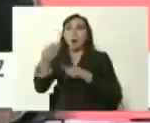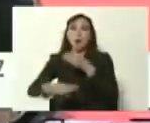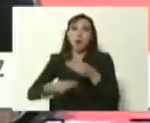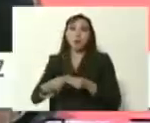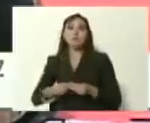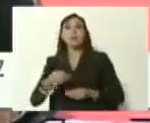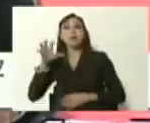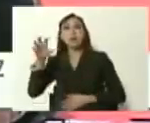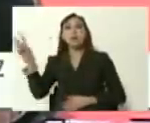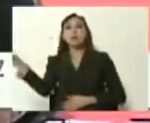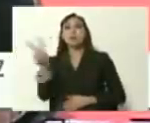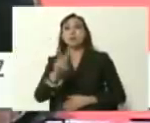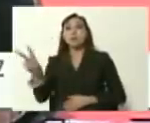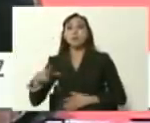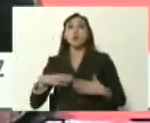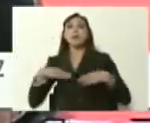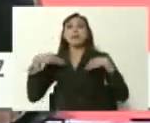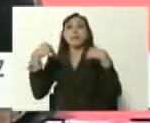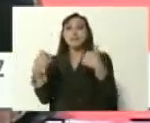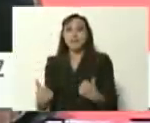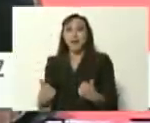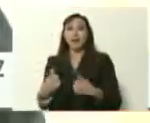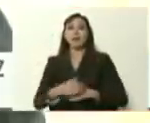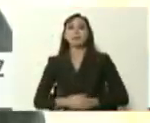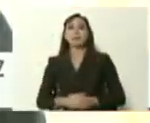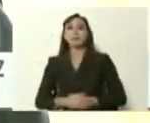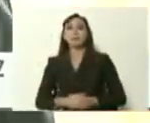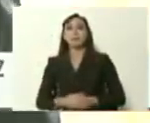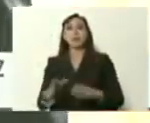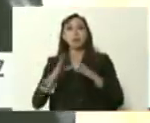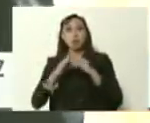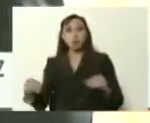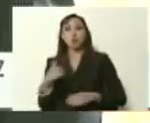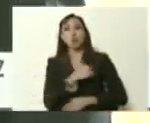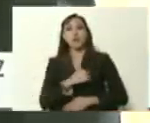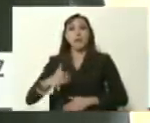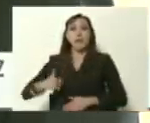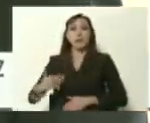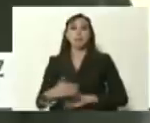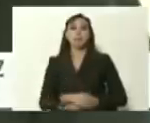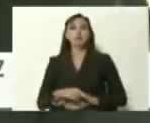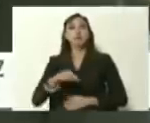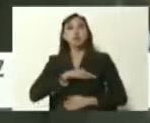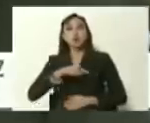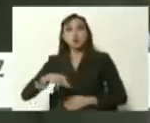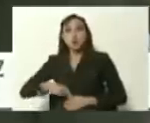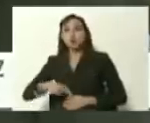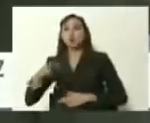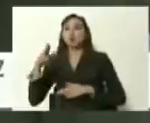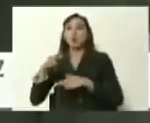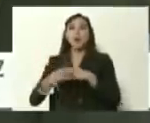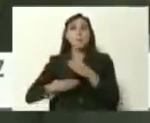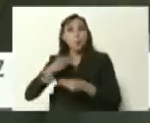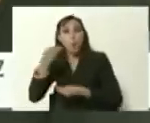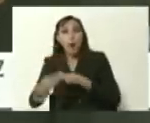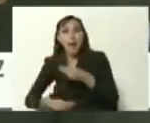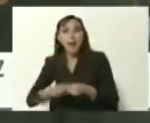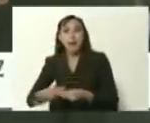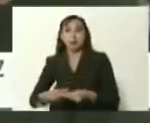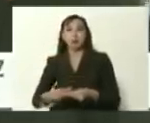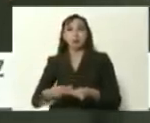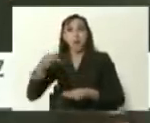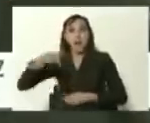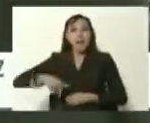una nación sana, un estado sana, como todos los queremos. Nosotros hemos construido, nosotros y nosotras en el